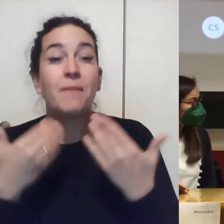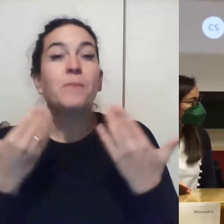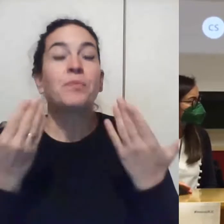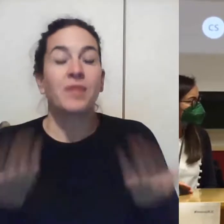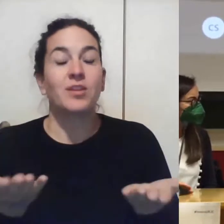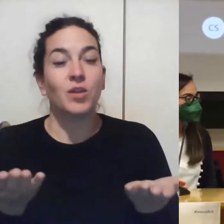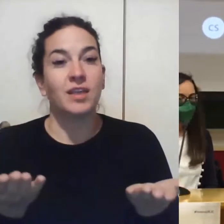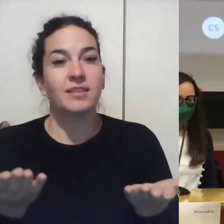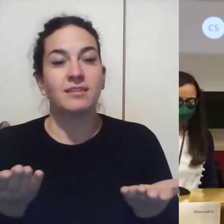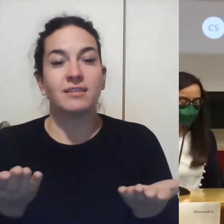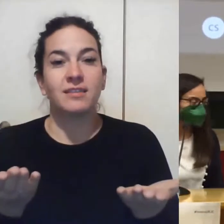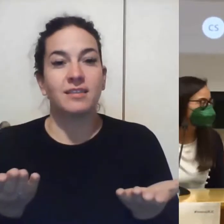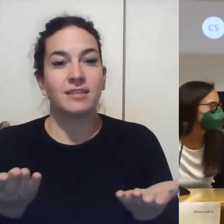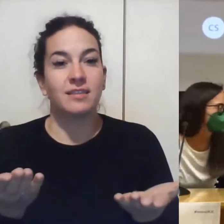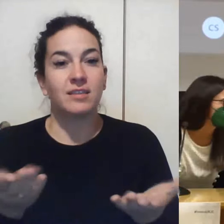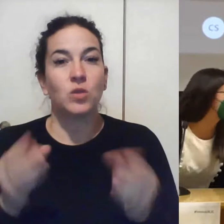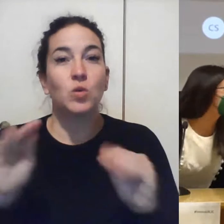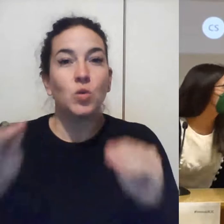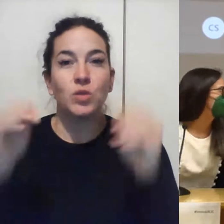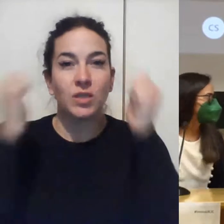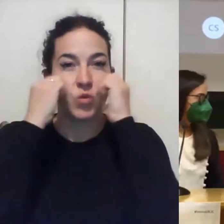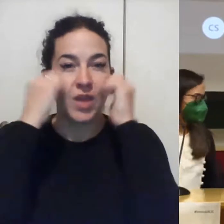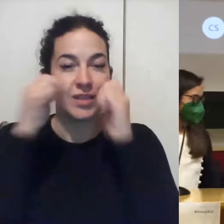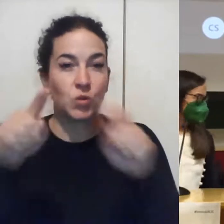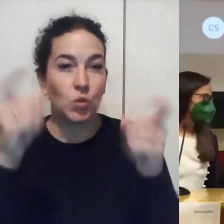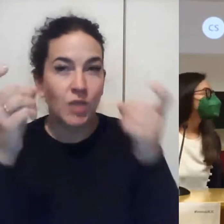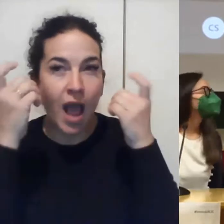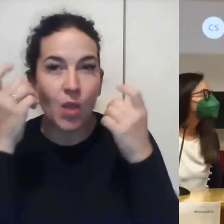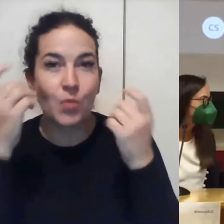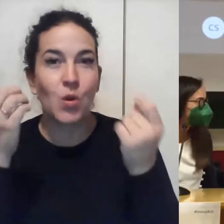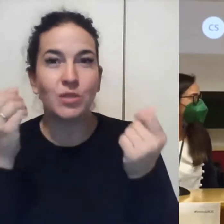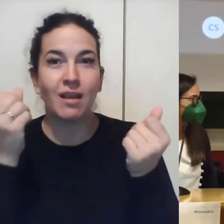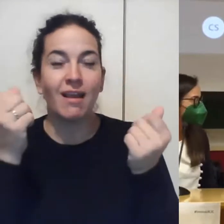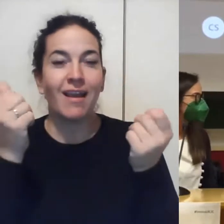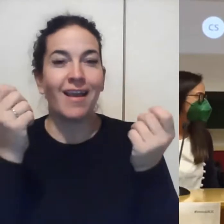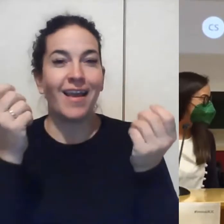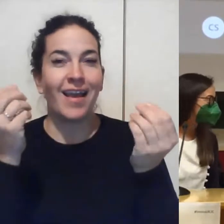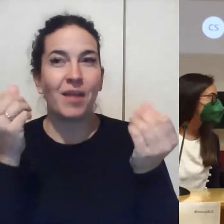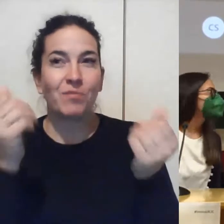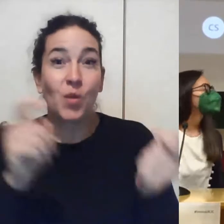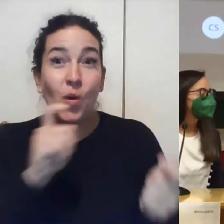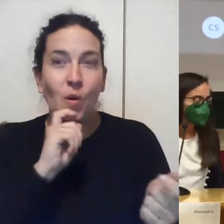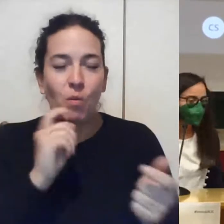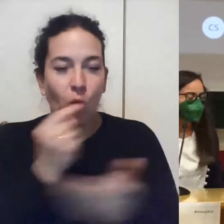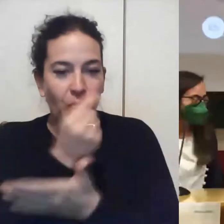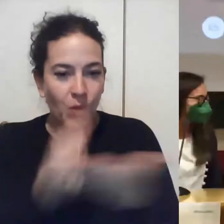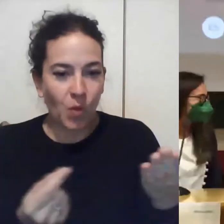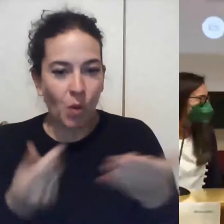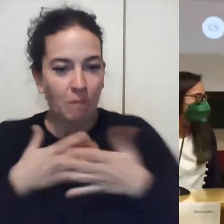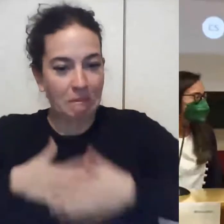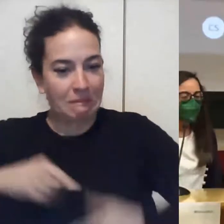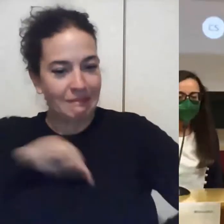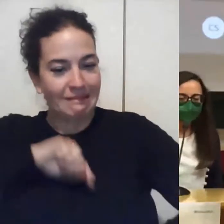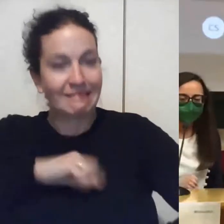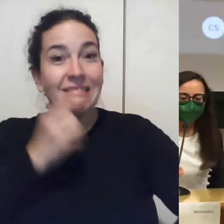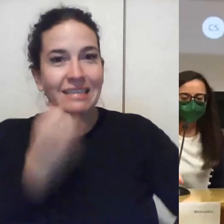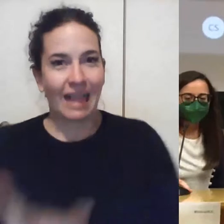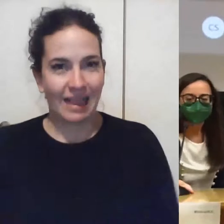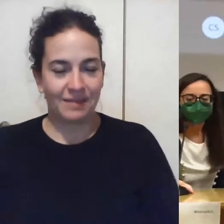¿Cómo han experimentado tus estudiantes esa manera de acercarse mediante el dibujo, ¿no?